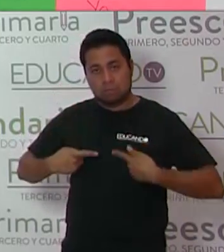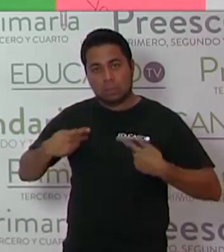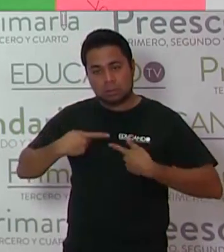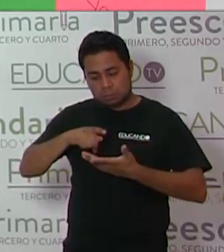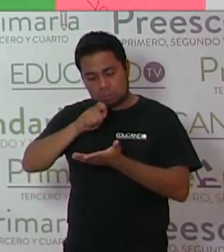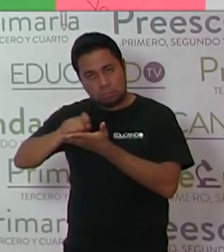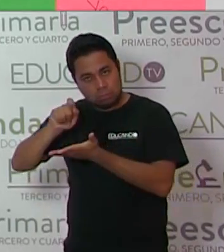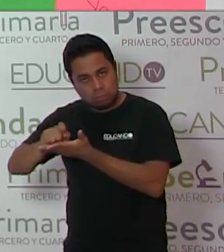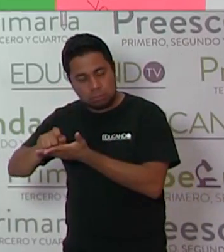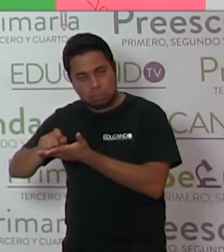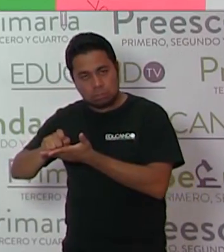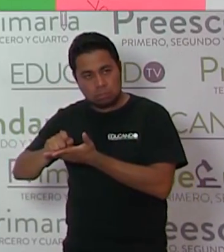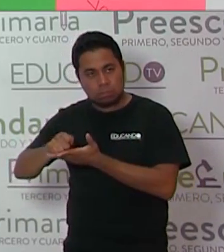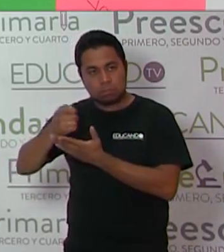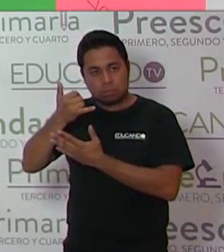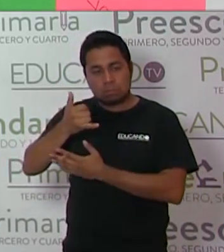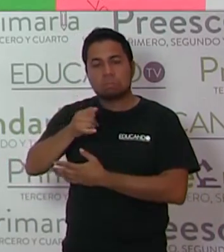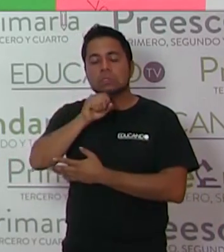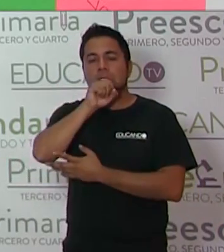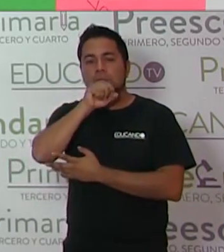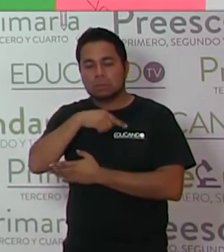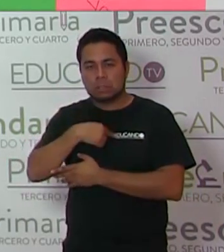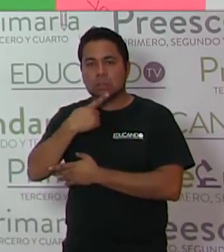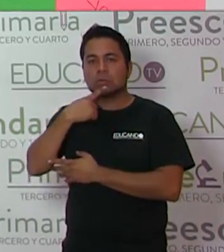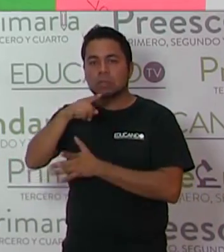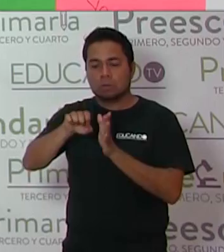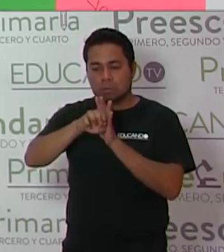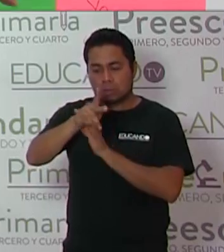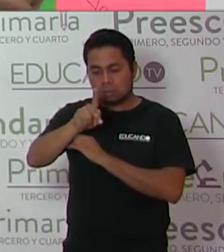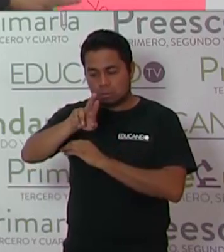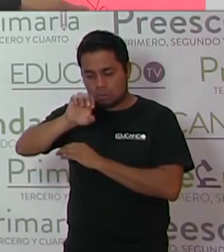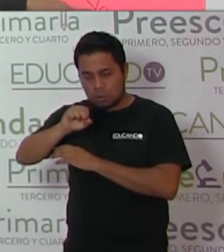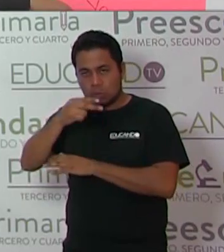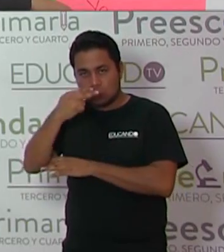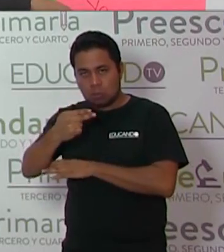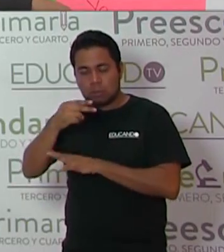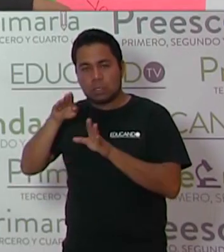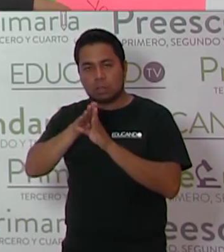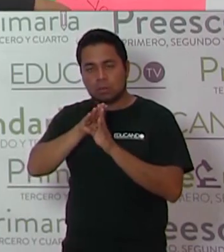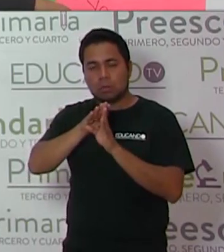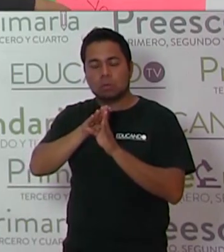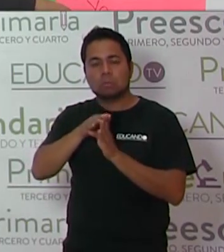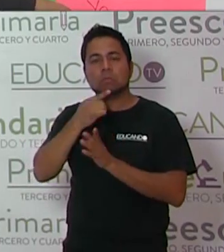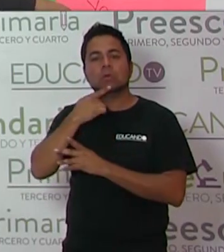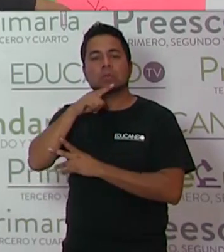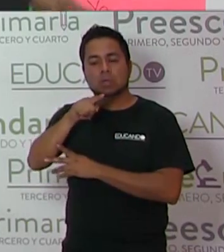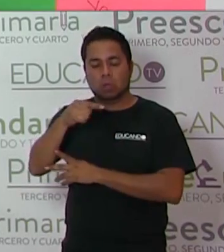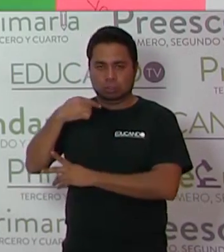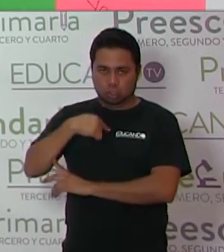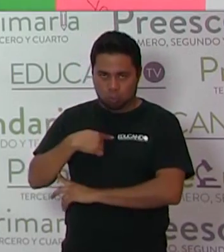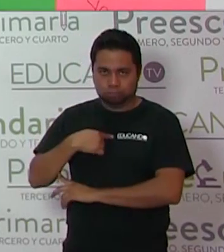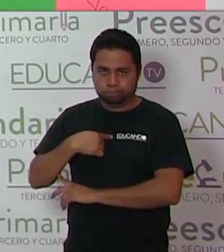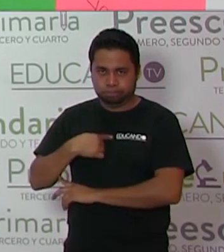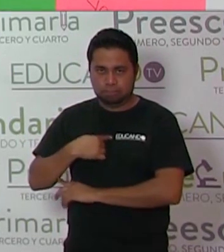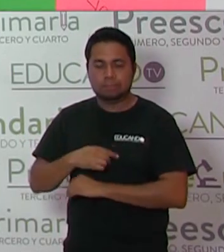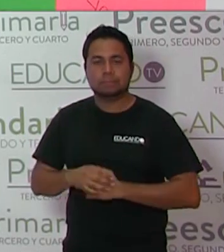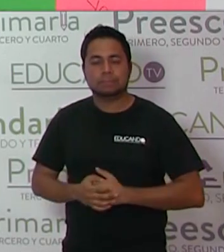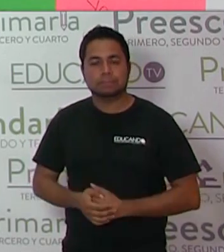primera persona. Y podemos decir que el pronombre está desde la perspectiva del